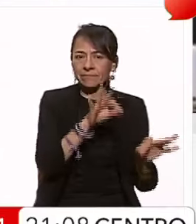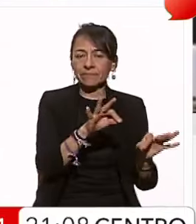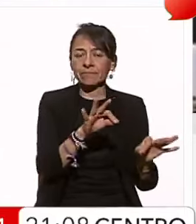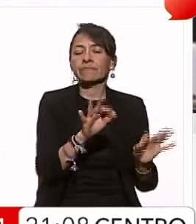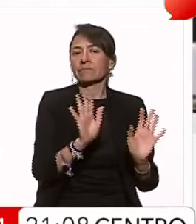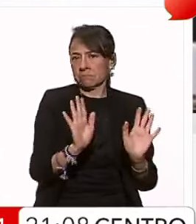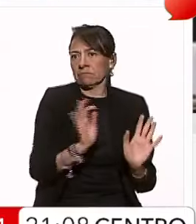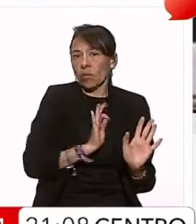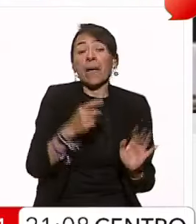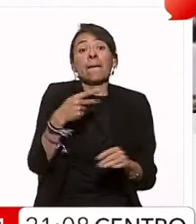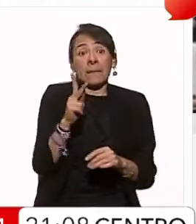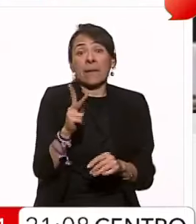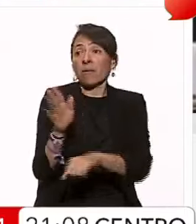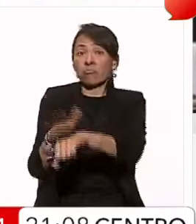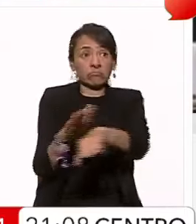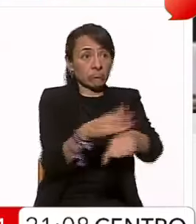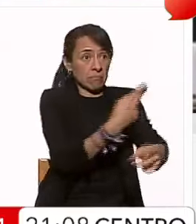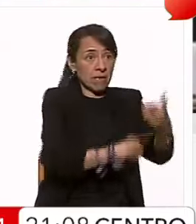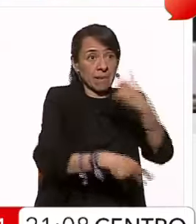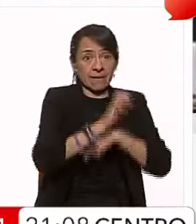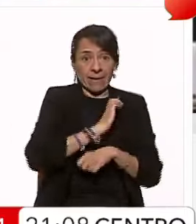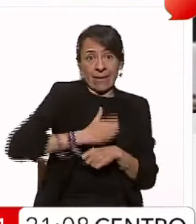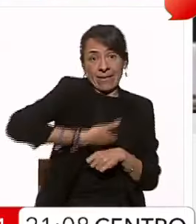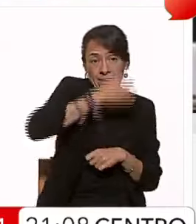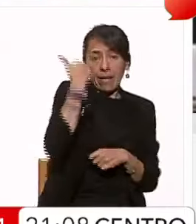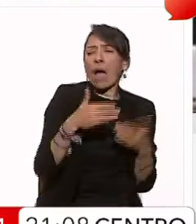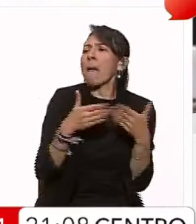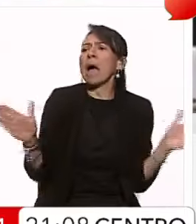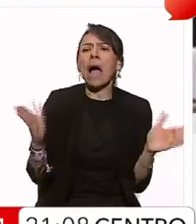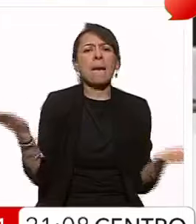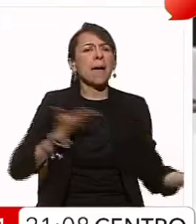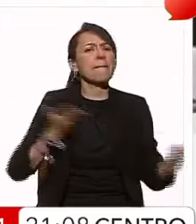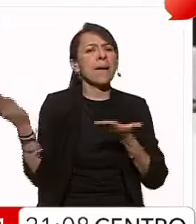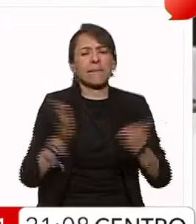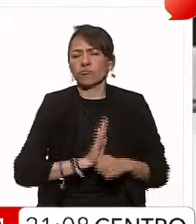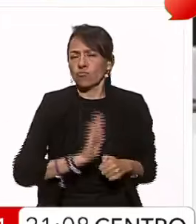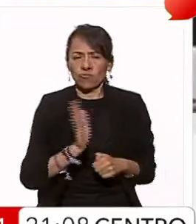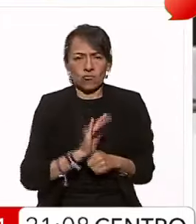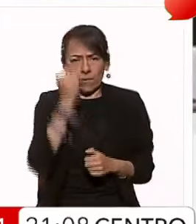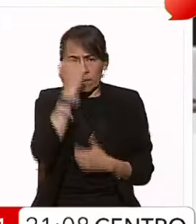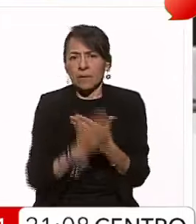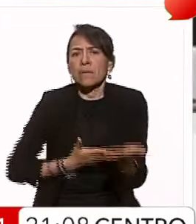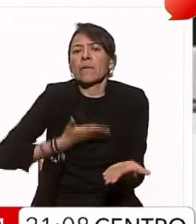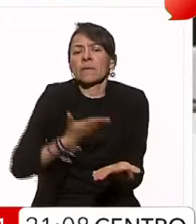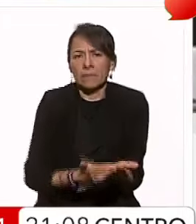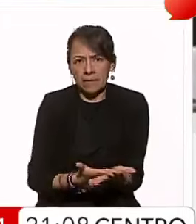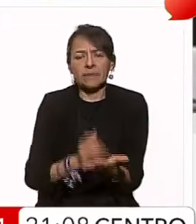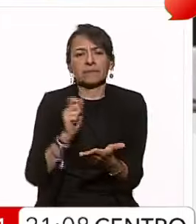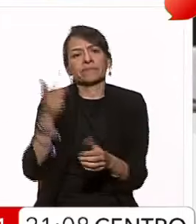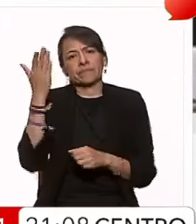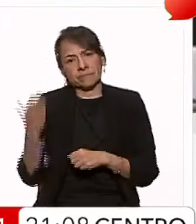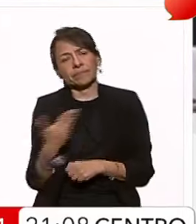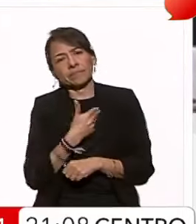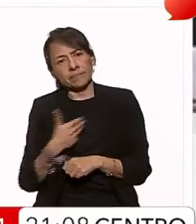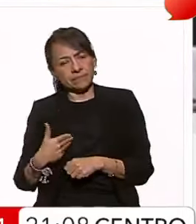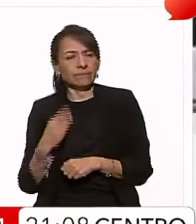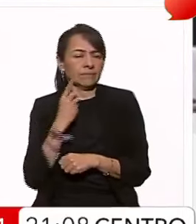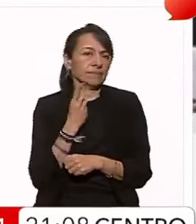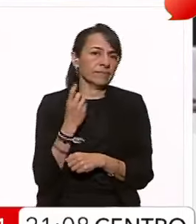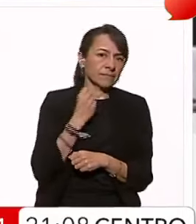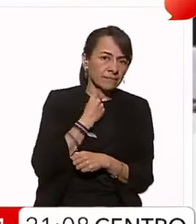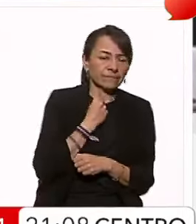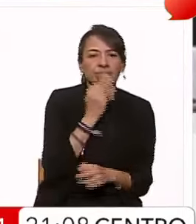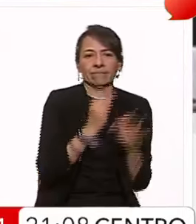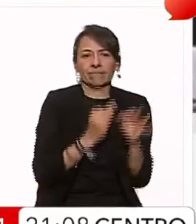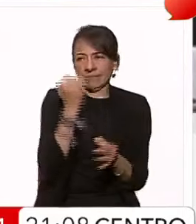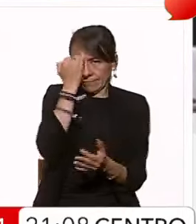abierta pues las candidatas serán postuladas por los tres poderes de la unión aquí veo dos problemas